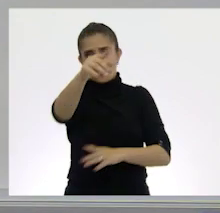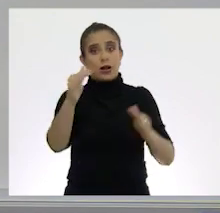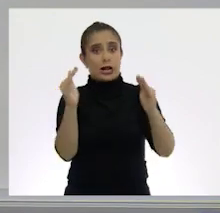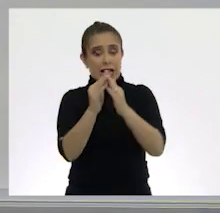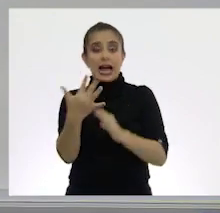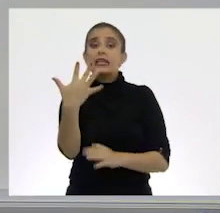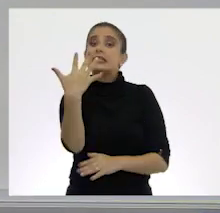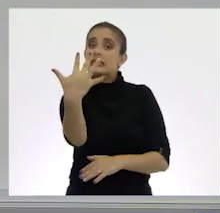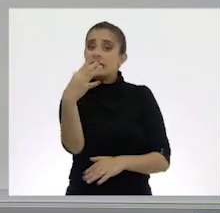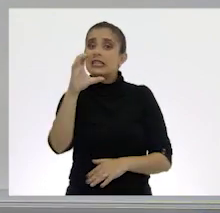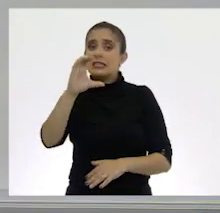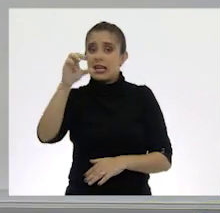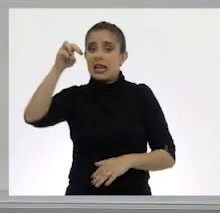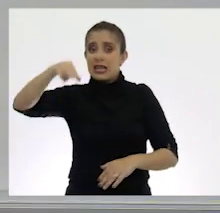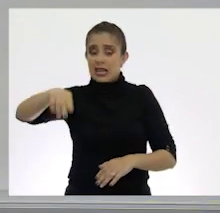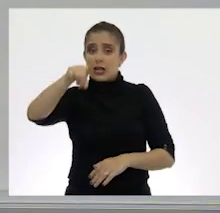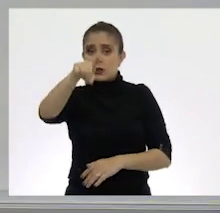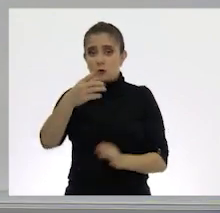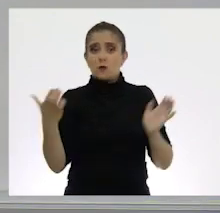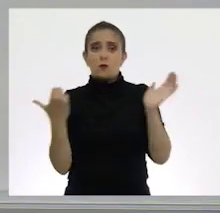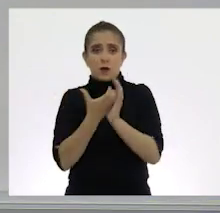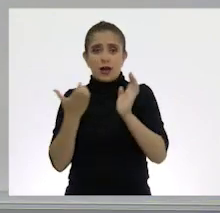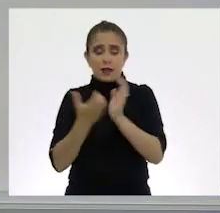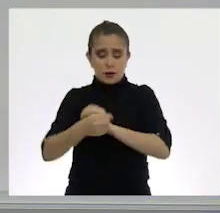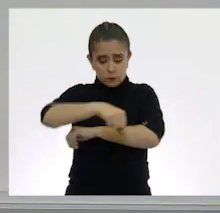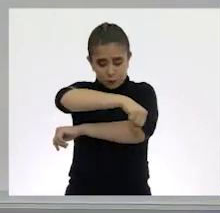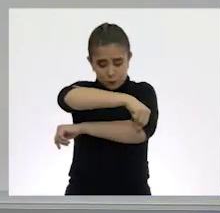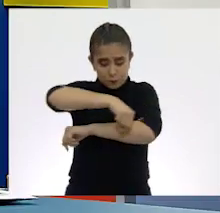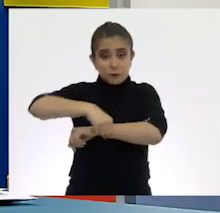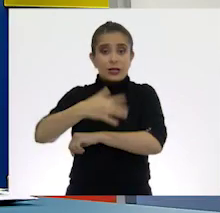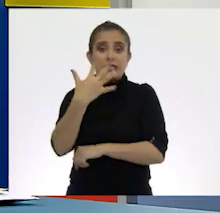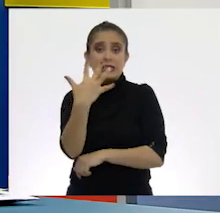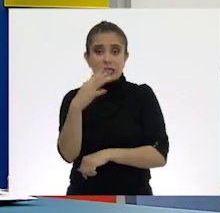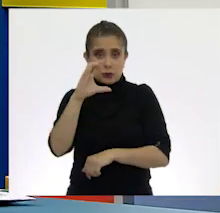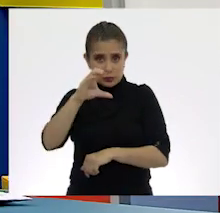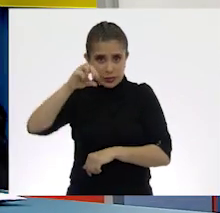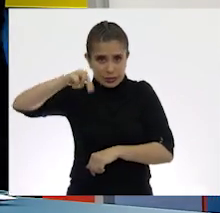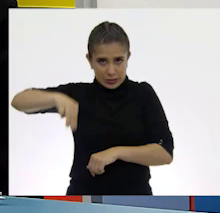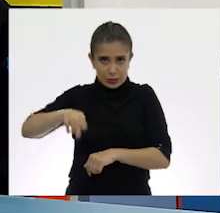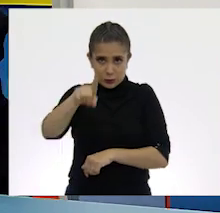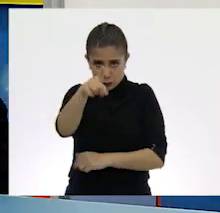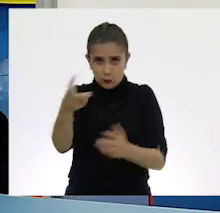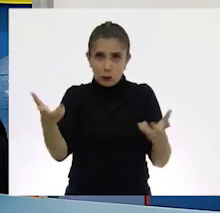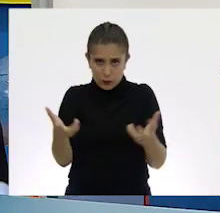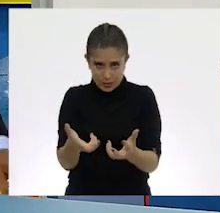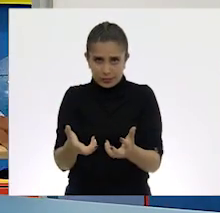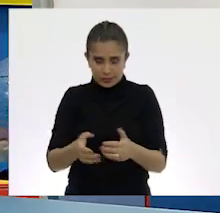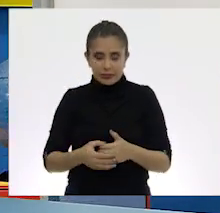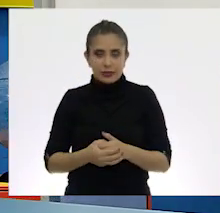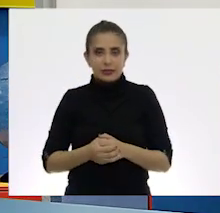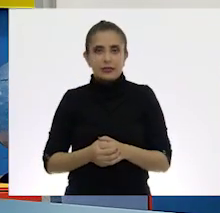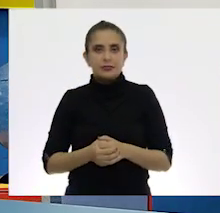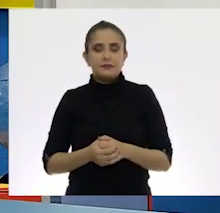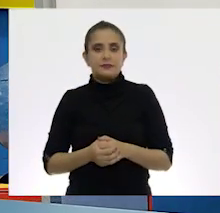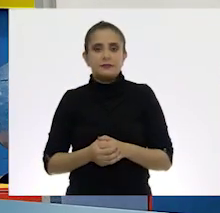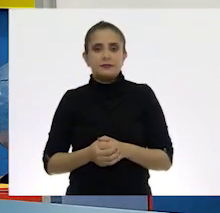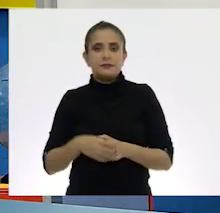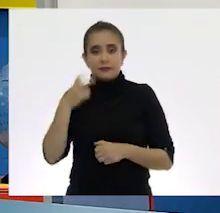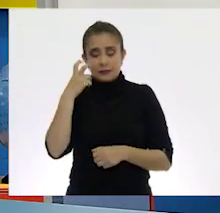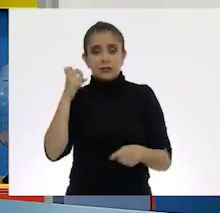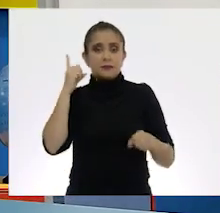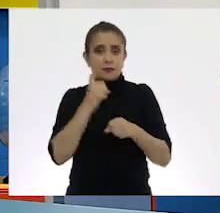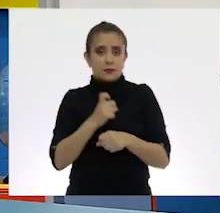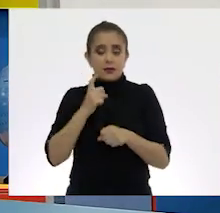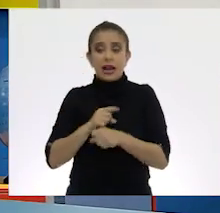de 5 centímetros. Ese es el primer lado que voy a trazar de mi